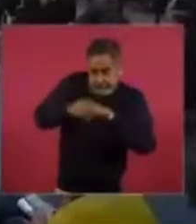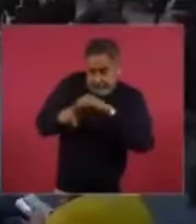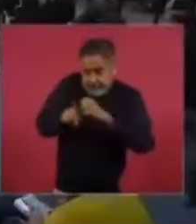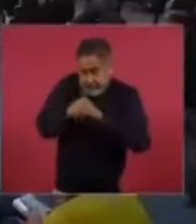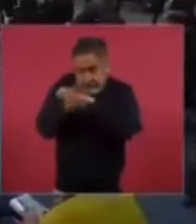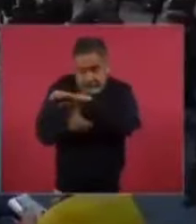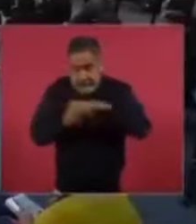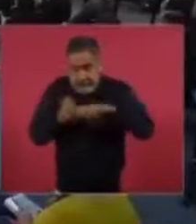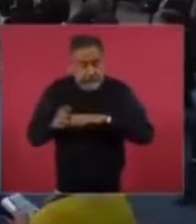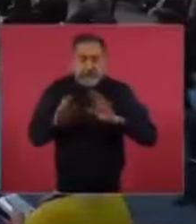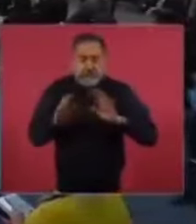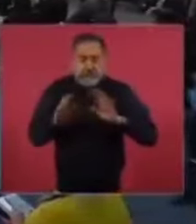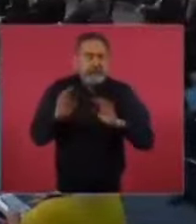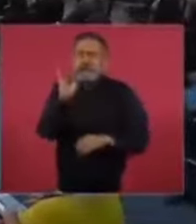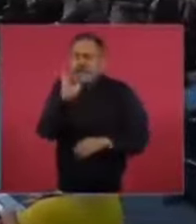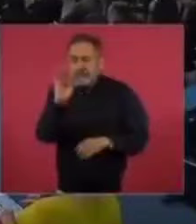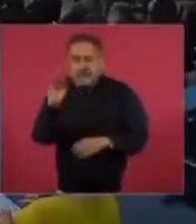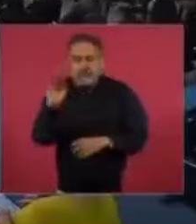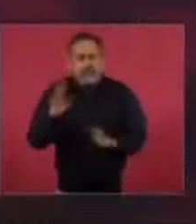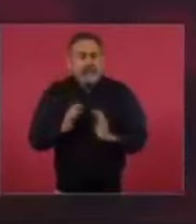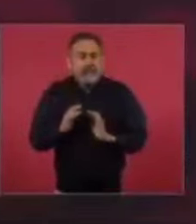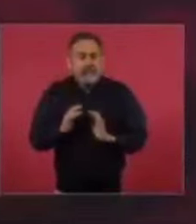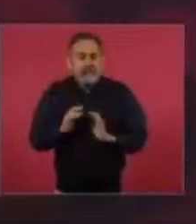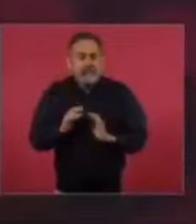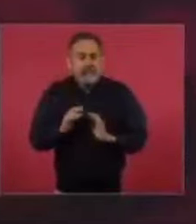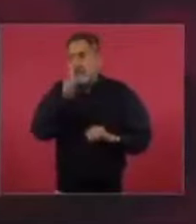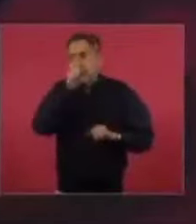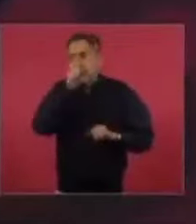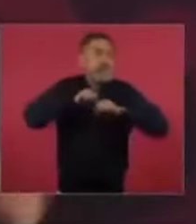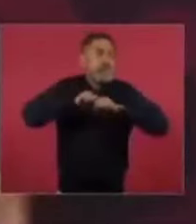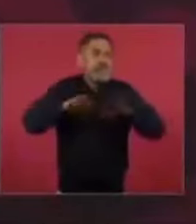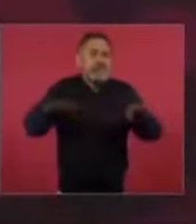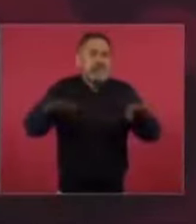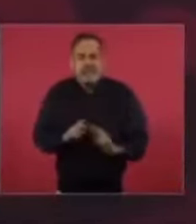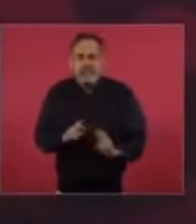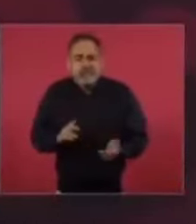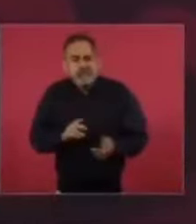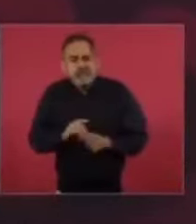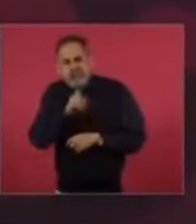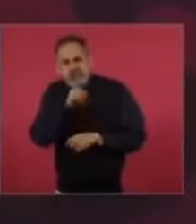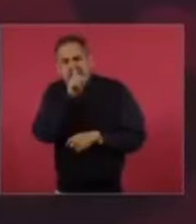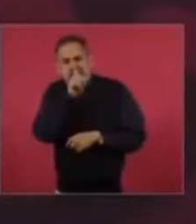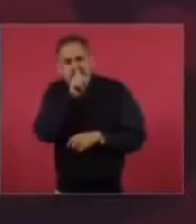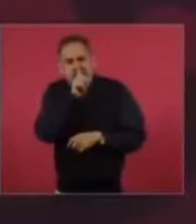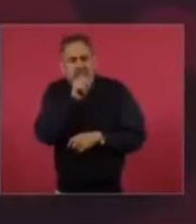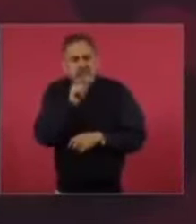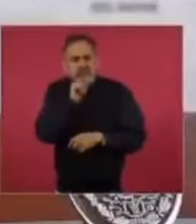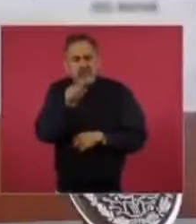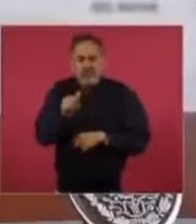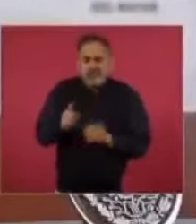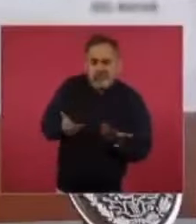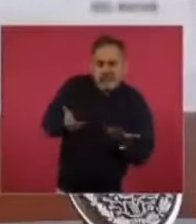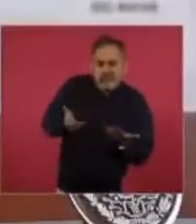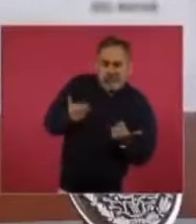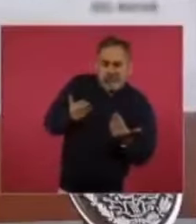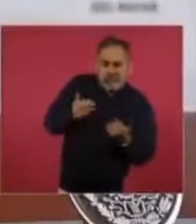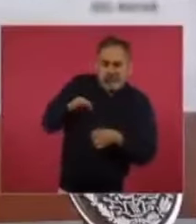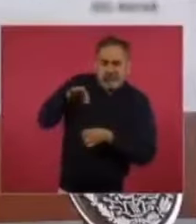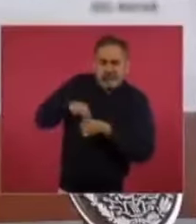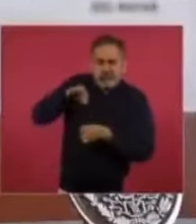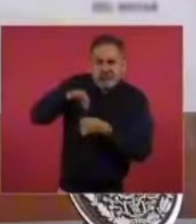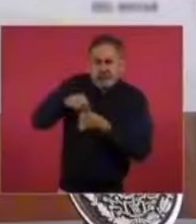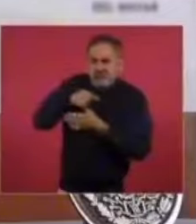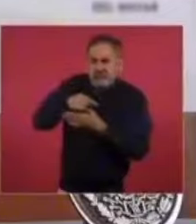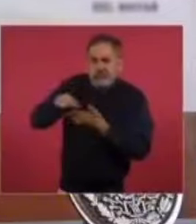tener una base militar. Y se las otorga Javier Milei. Eso es vender patria, otorgarle base militar a otro